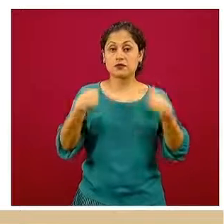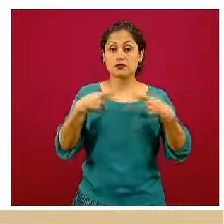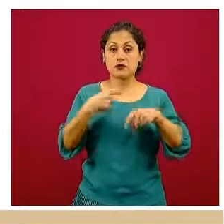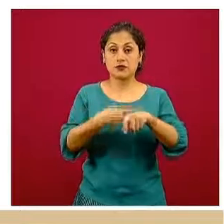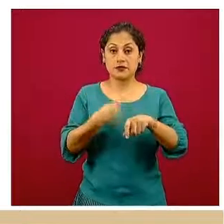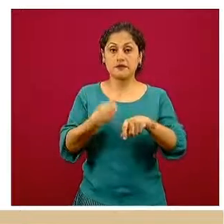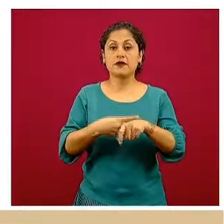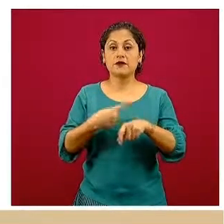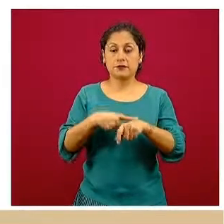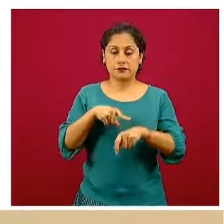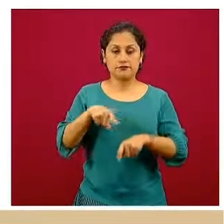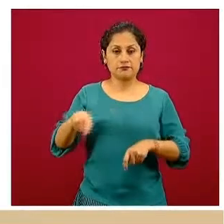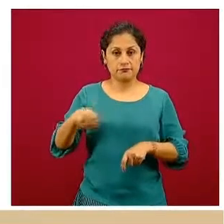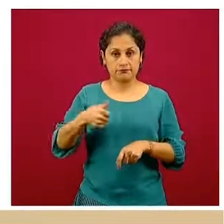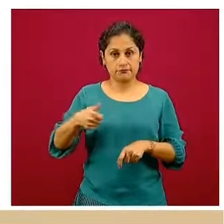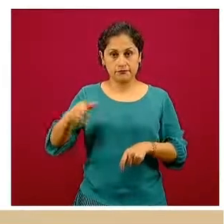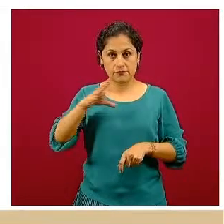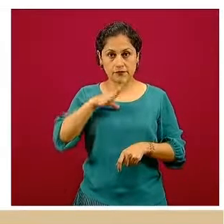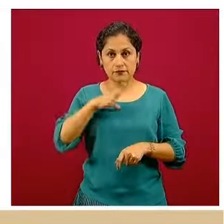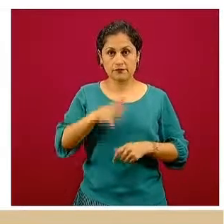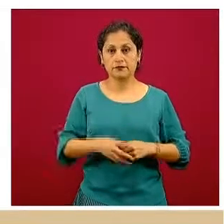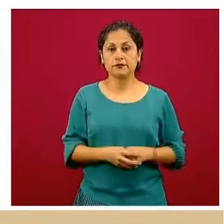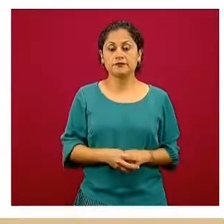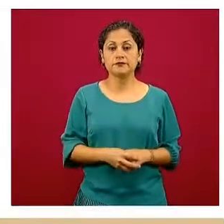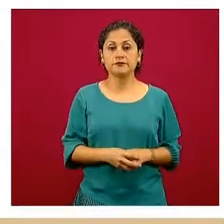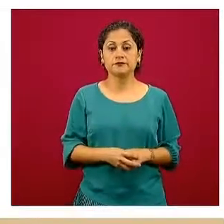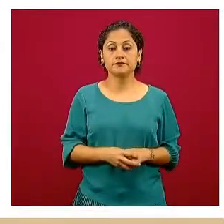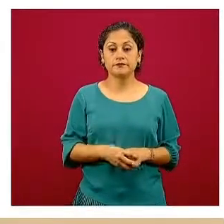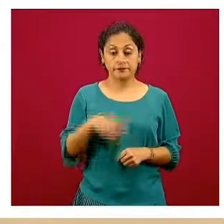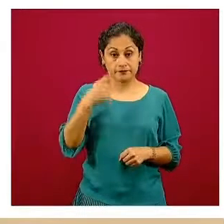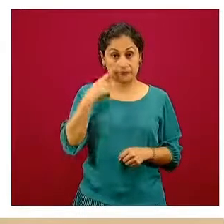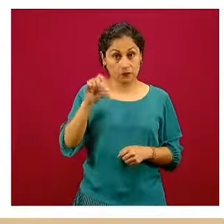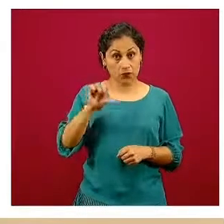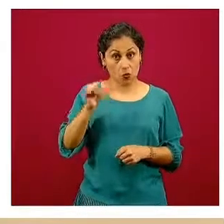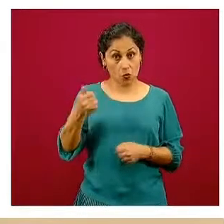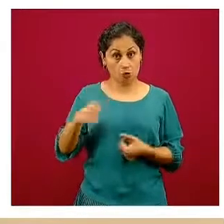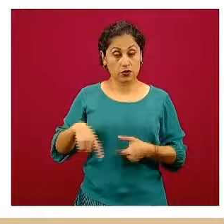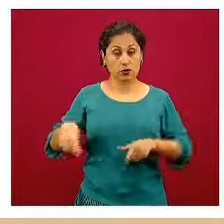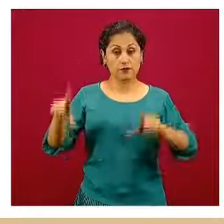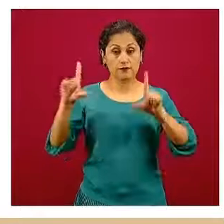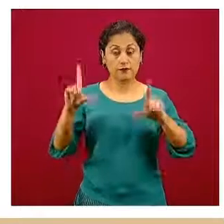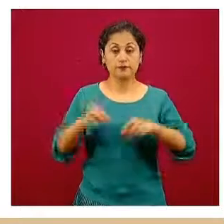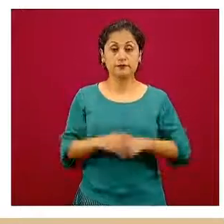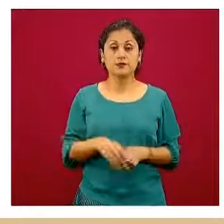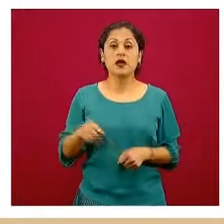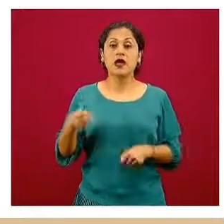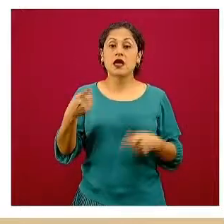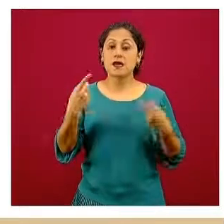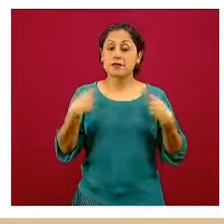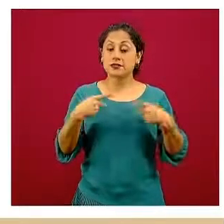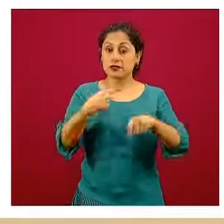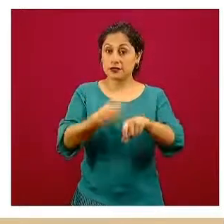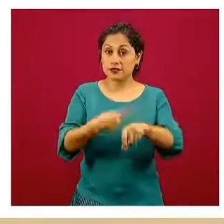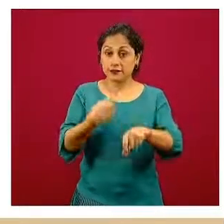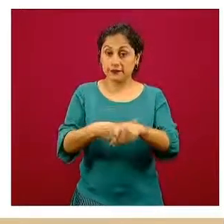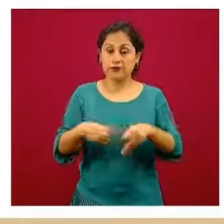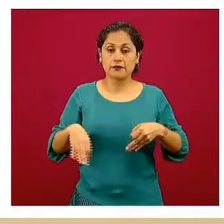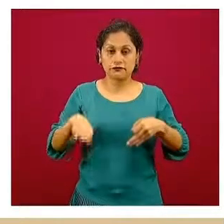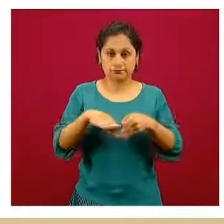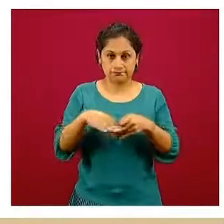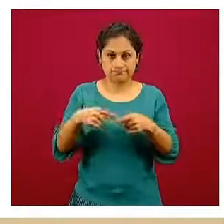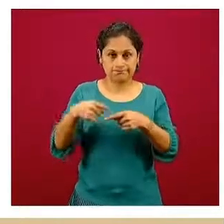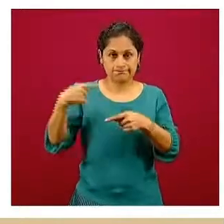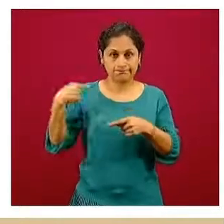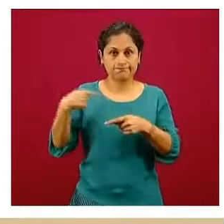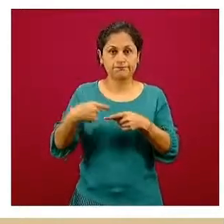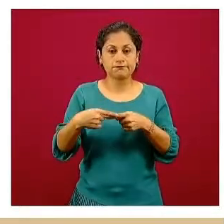hasta el momento. Veamos la siguiente diapositiva, que son los casos activos. Los tenemos en 2 grupos: los